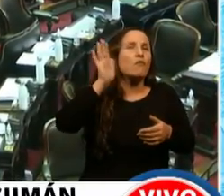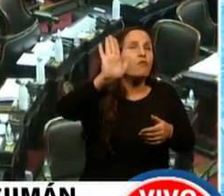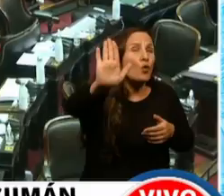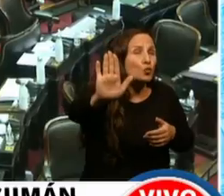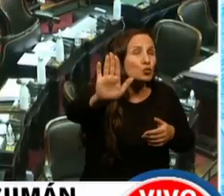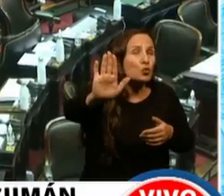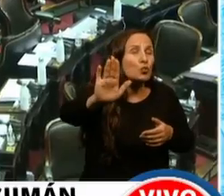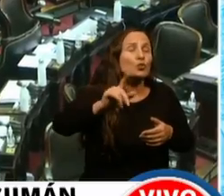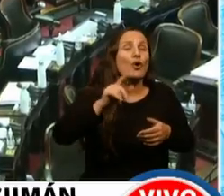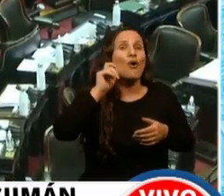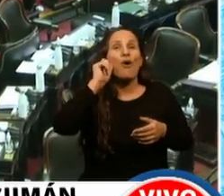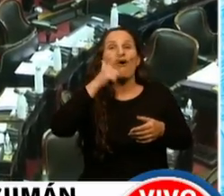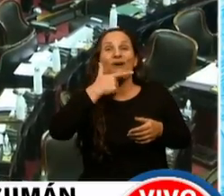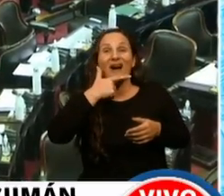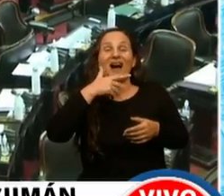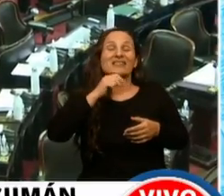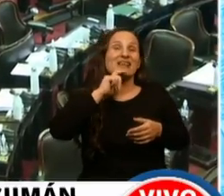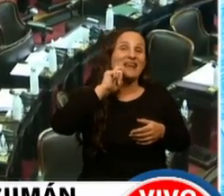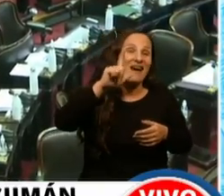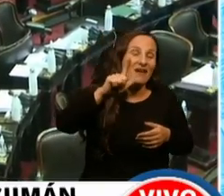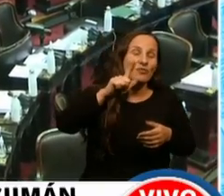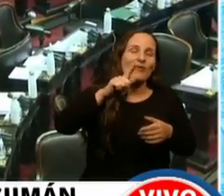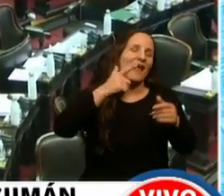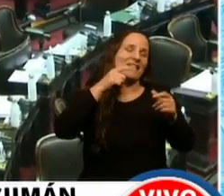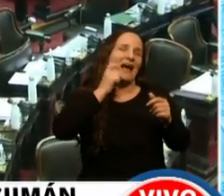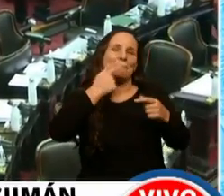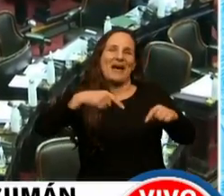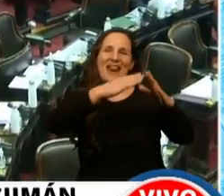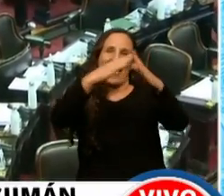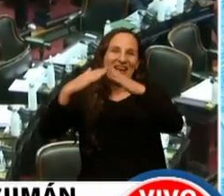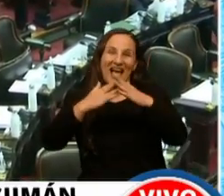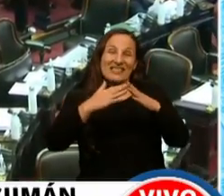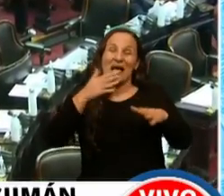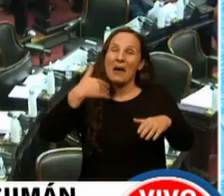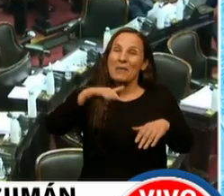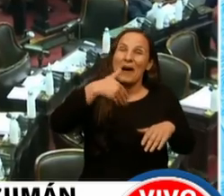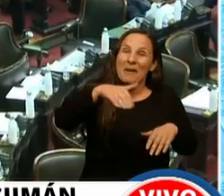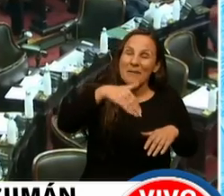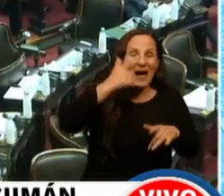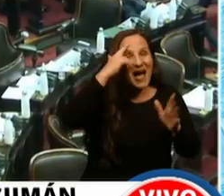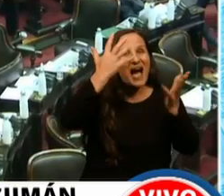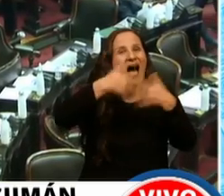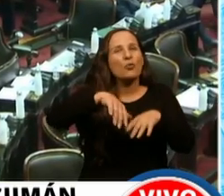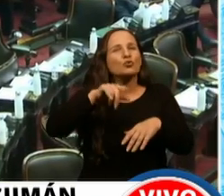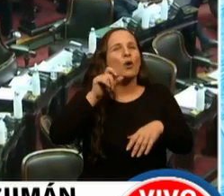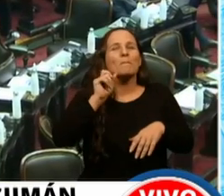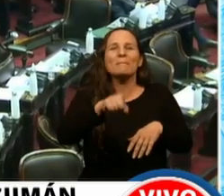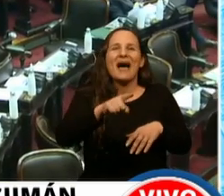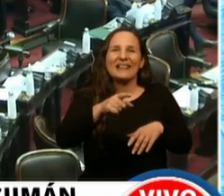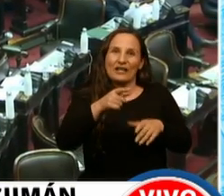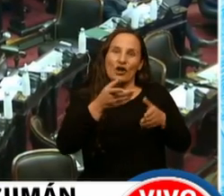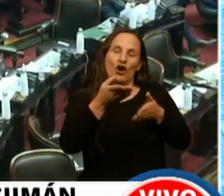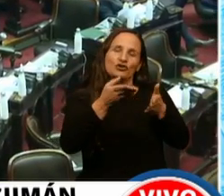abastecidas de gas natural o gas licuado de petróleo de uso domiciliario obtendrán en forma automática los beneficios aquí